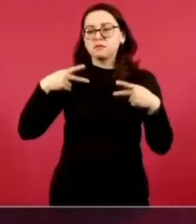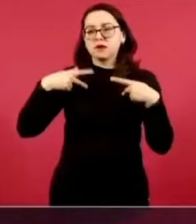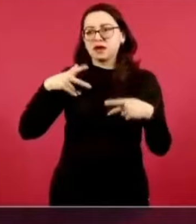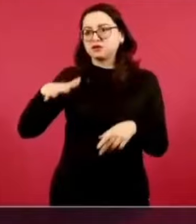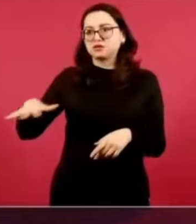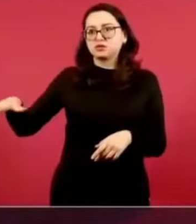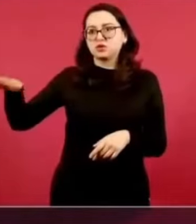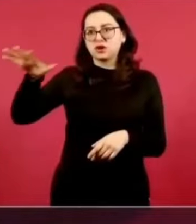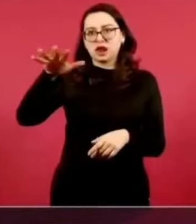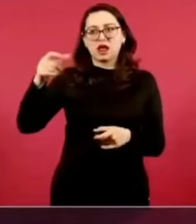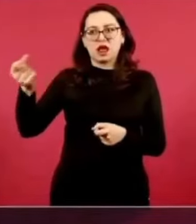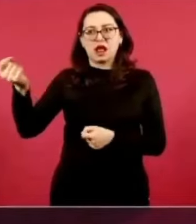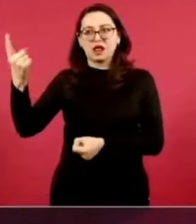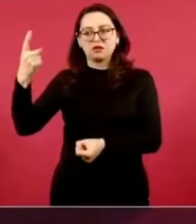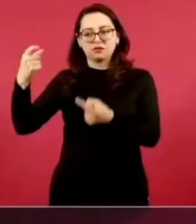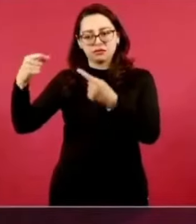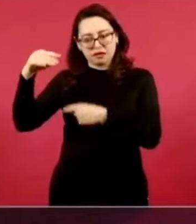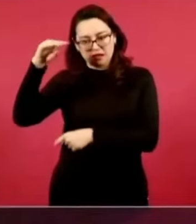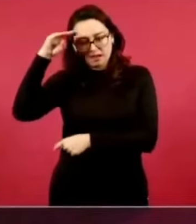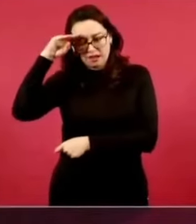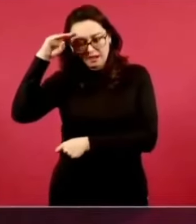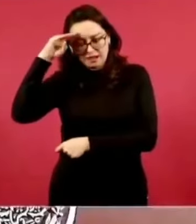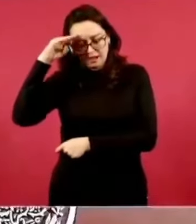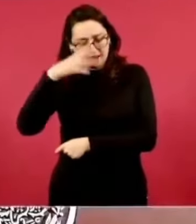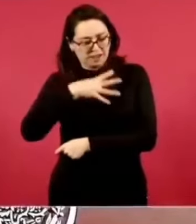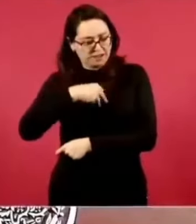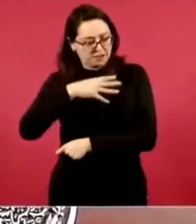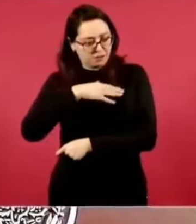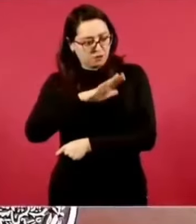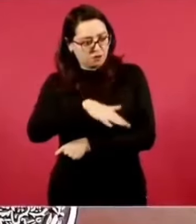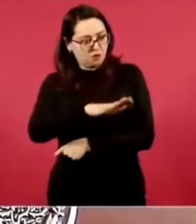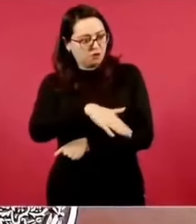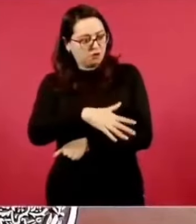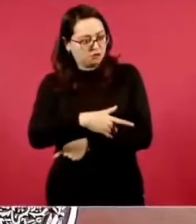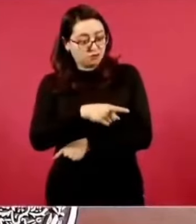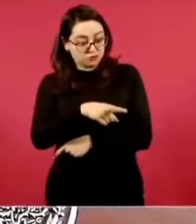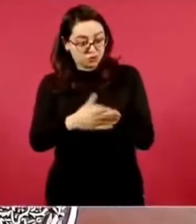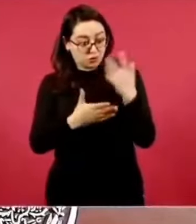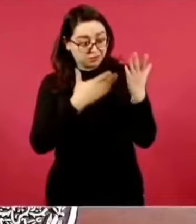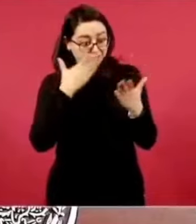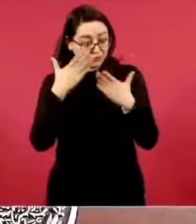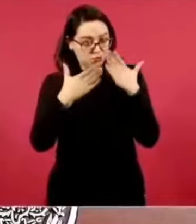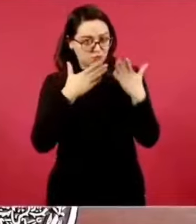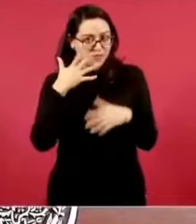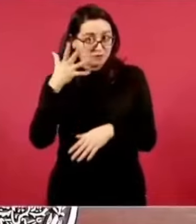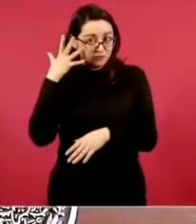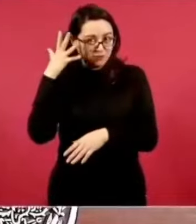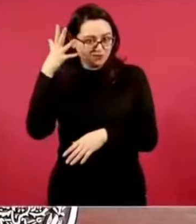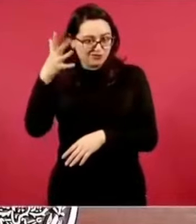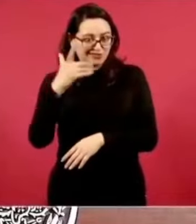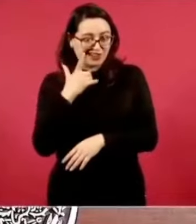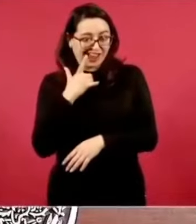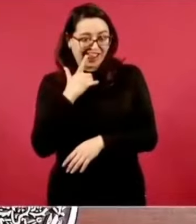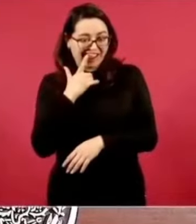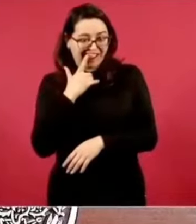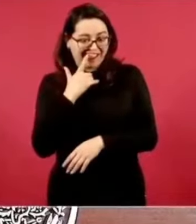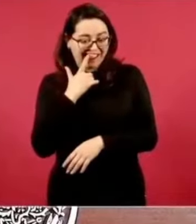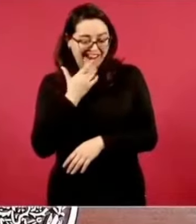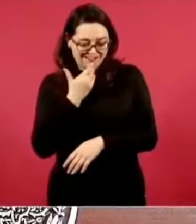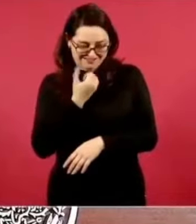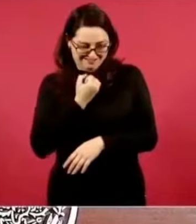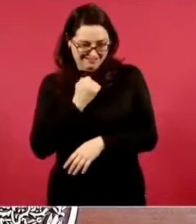los casos, desde luego, ¿no? Pero sí. Se ponía de ejemplo a un cacique,